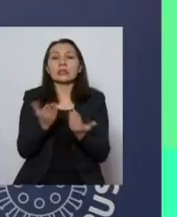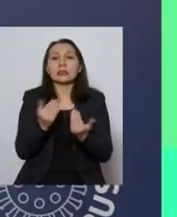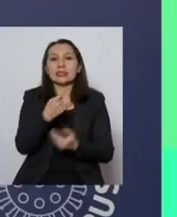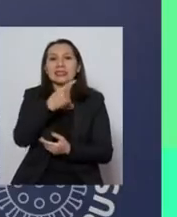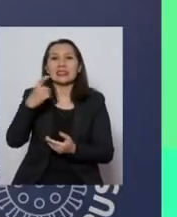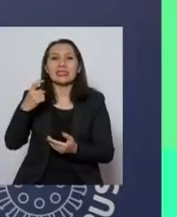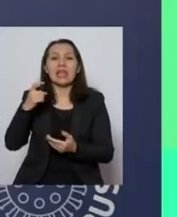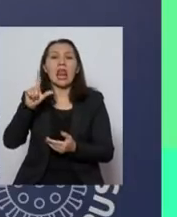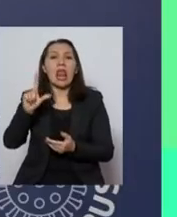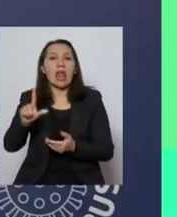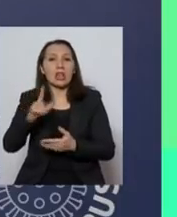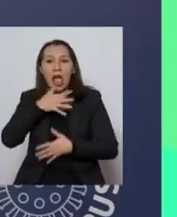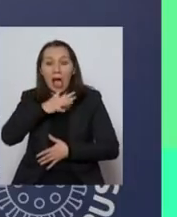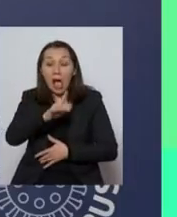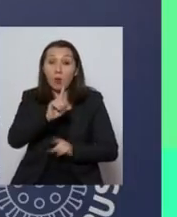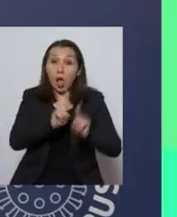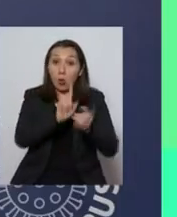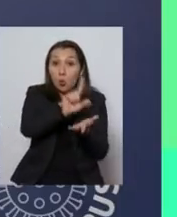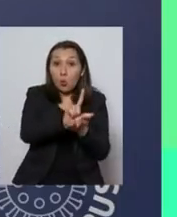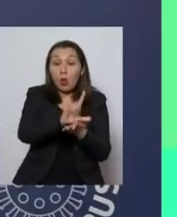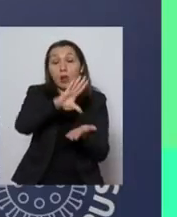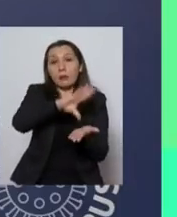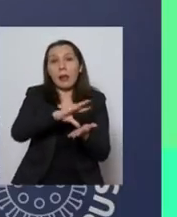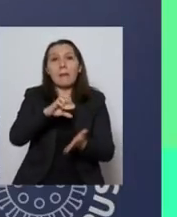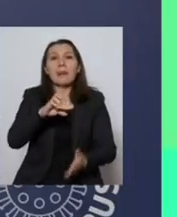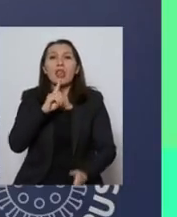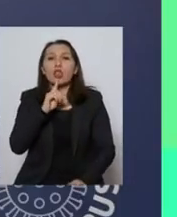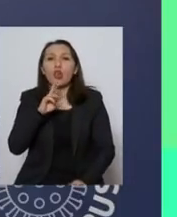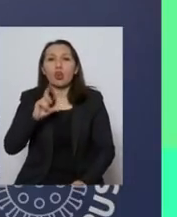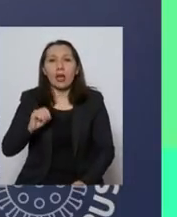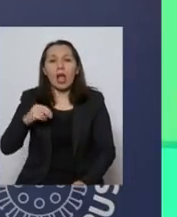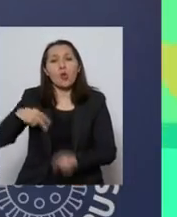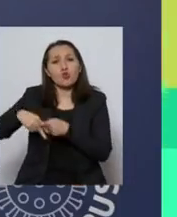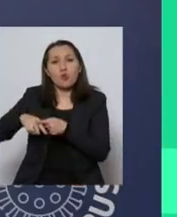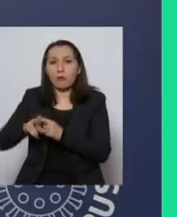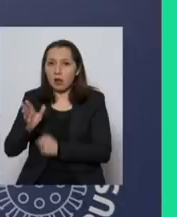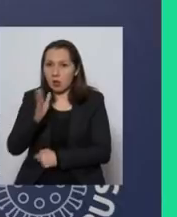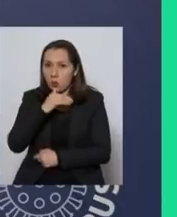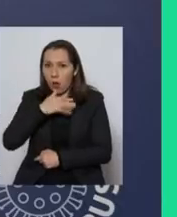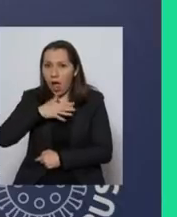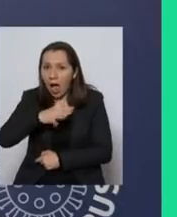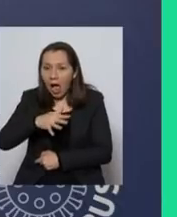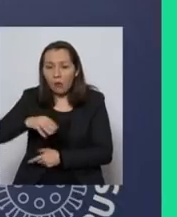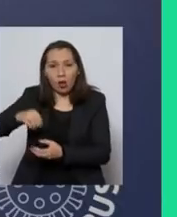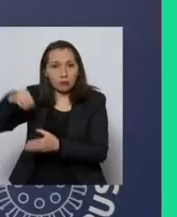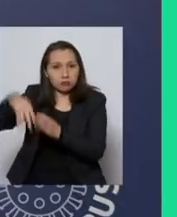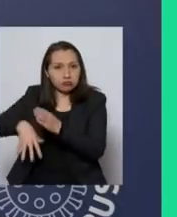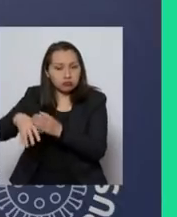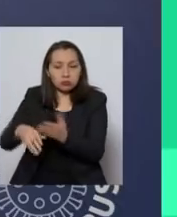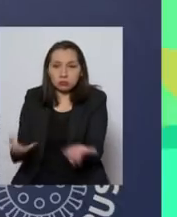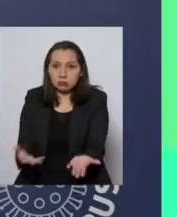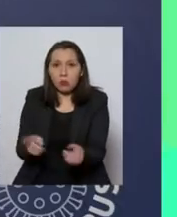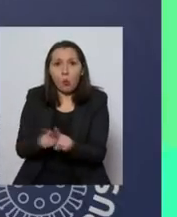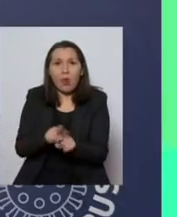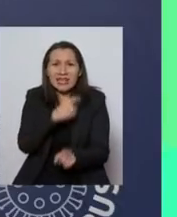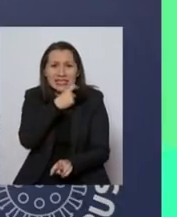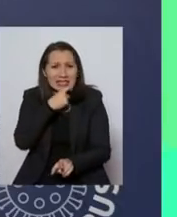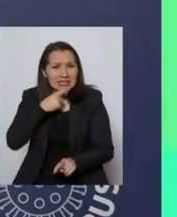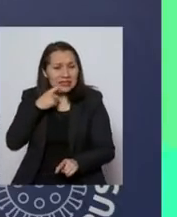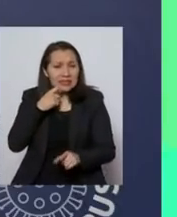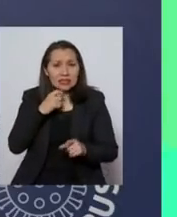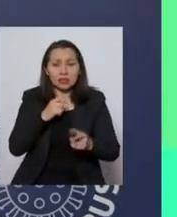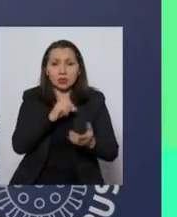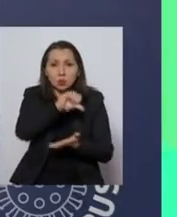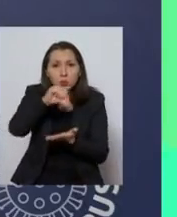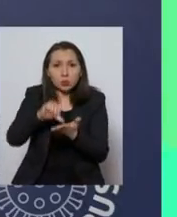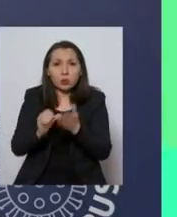litros de agua. Hay sectores en el país como Petorca, también en Ñuble, que no cuentan con el agua disponible, incluso están en sequía. ¿Qué medidas